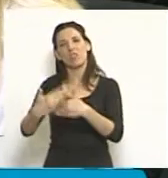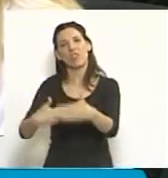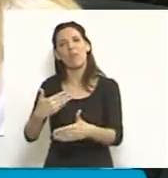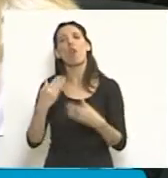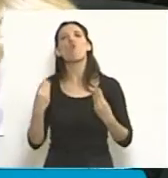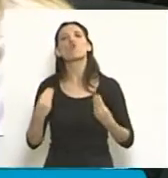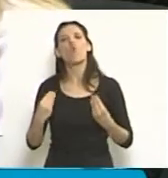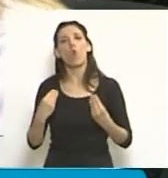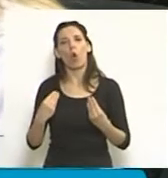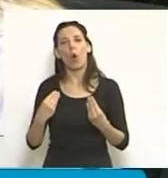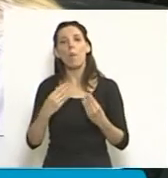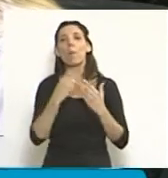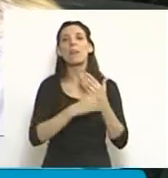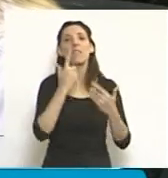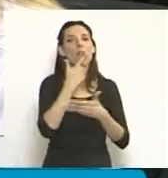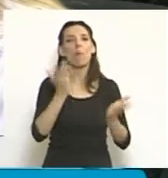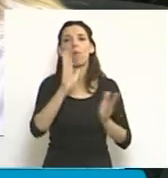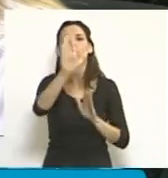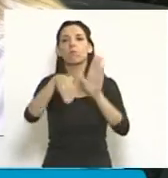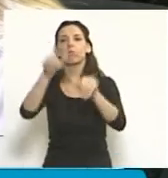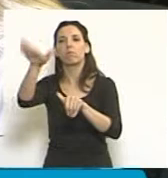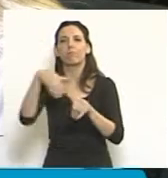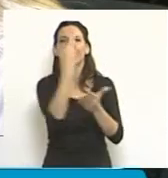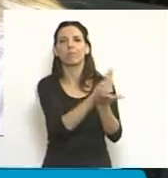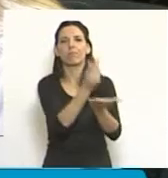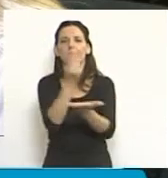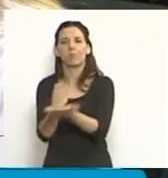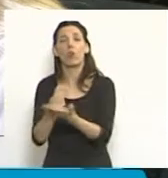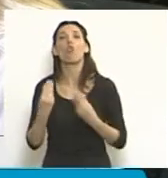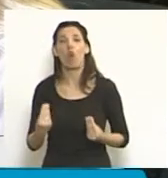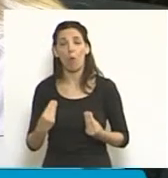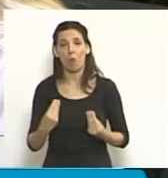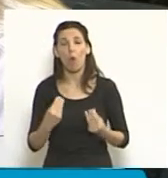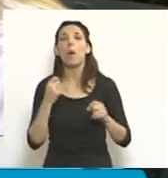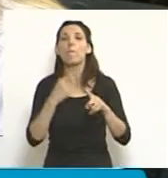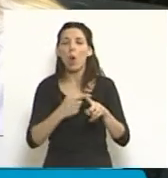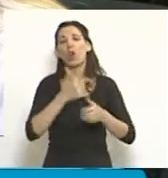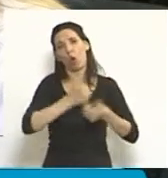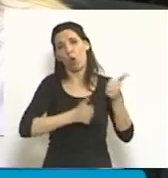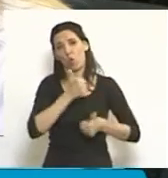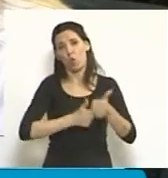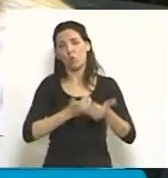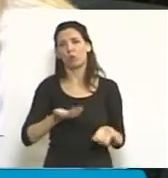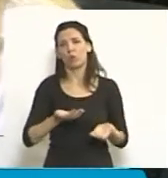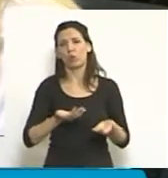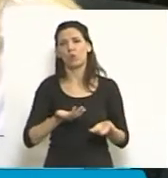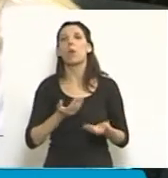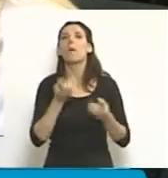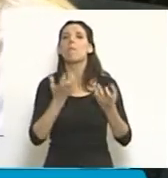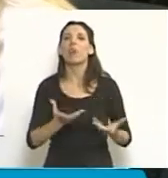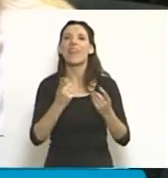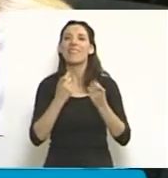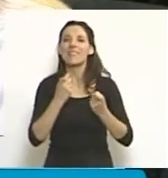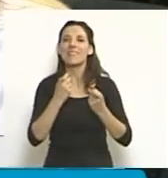a los miembros del Ministerio Público, fiscales y defensores a través de llamados a concursos, con la necesidad de contar